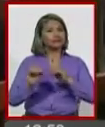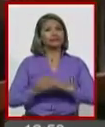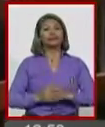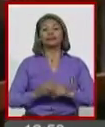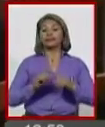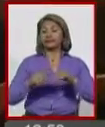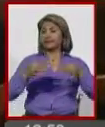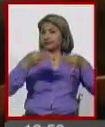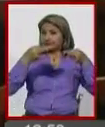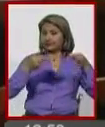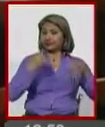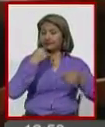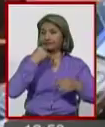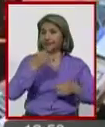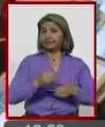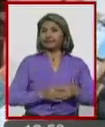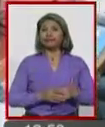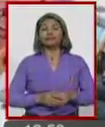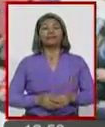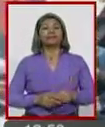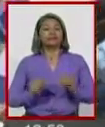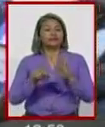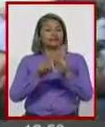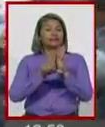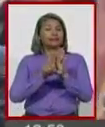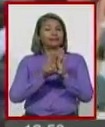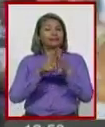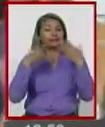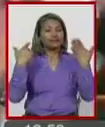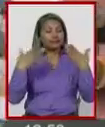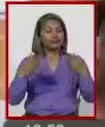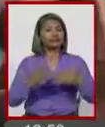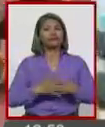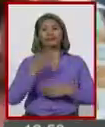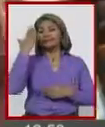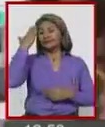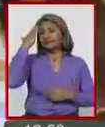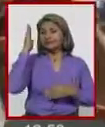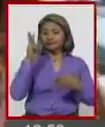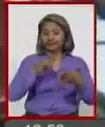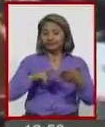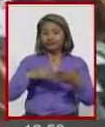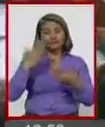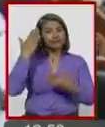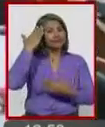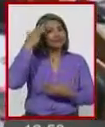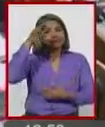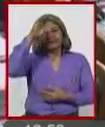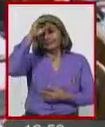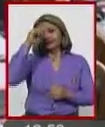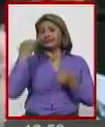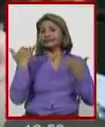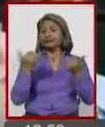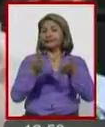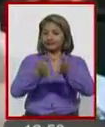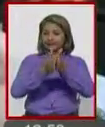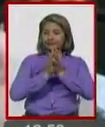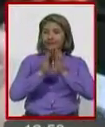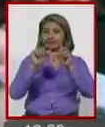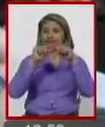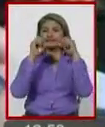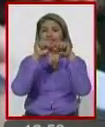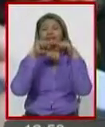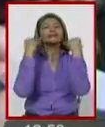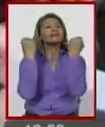Bueno, definitivamente yo les digo, la Asamblea Legislativa Provincial nos ha hecho conocer, no conocíamos nosotros, pero ahora hemos pedido a los